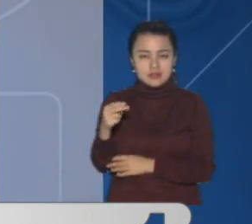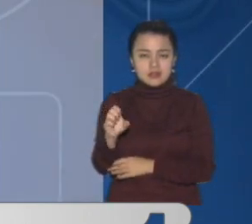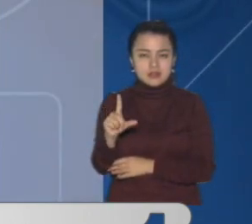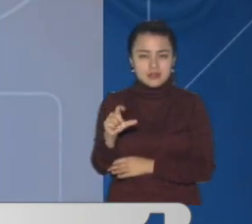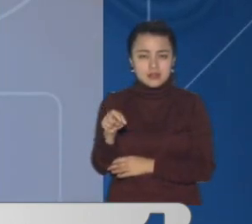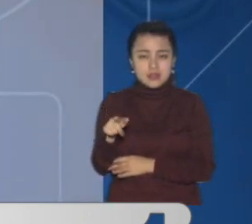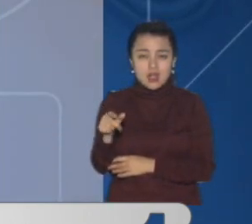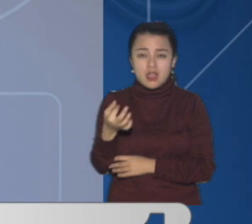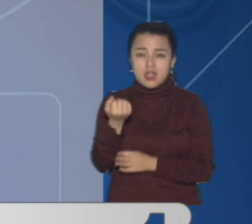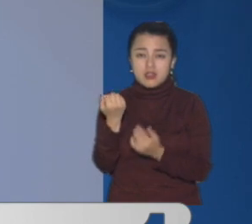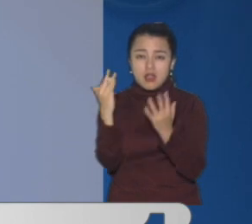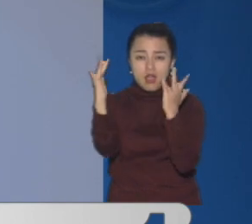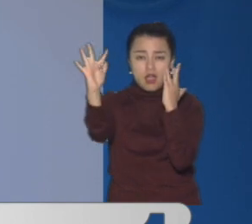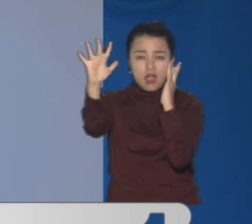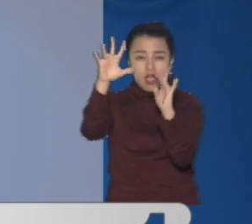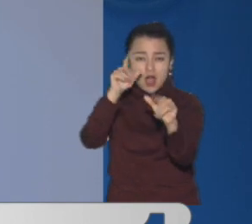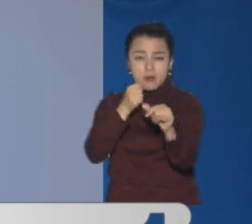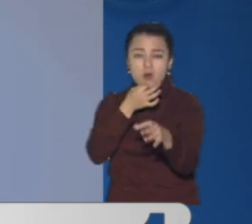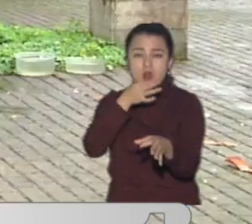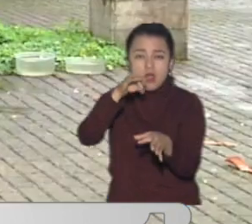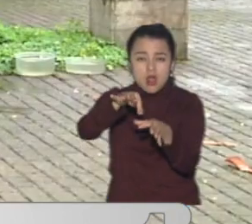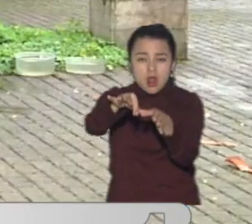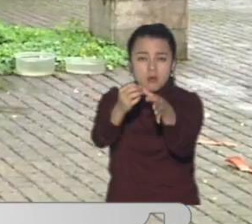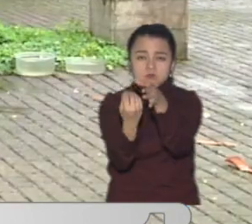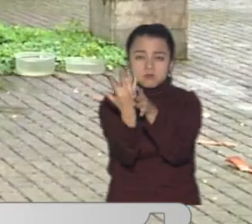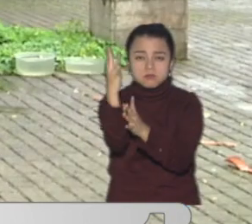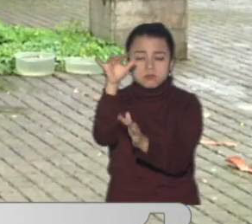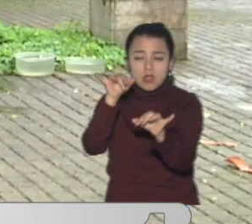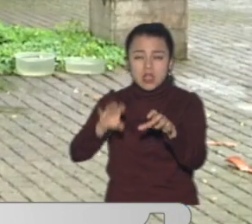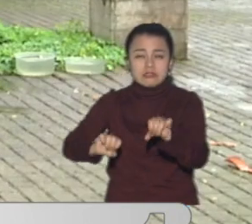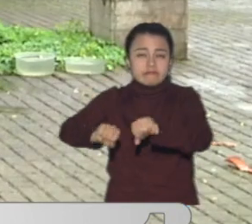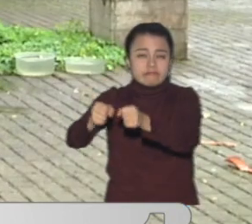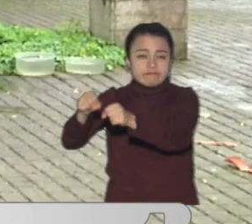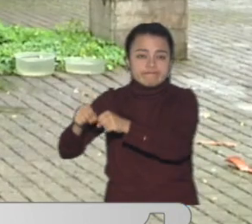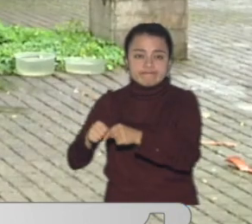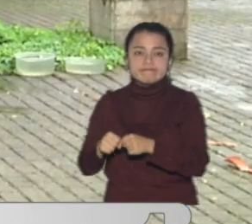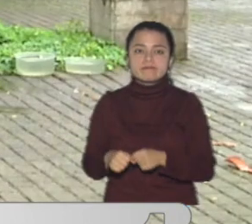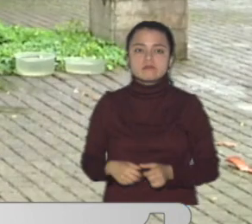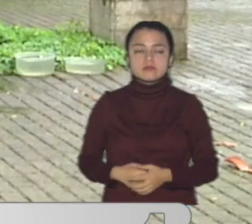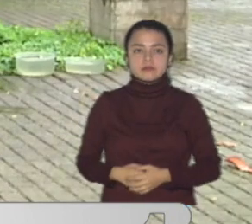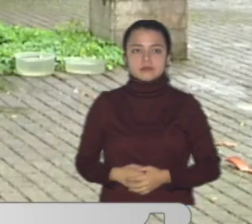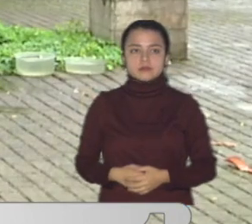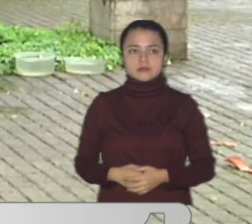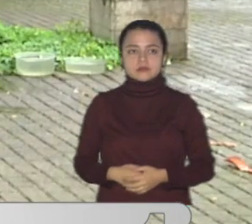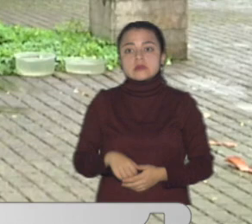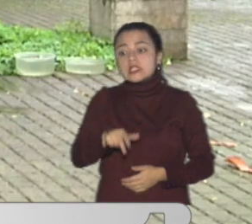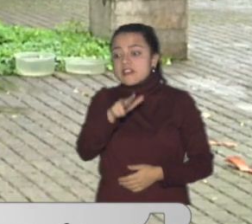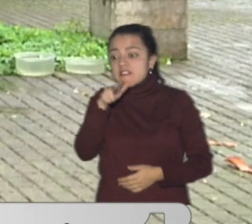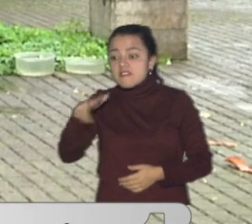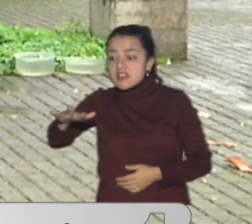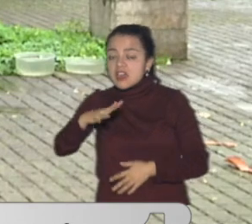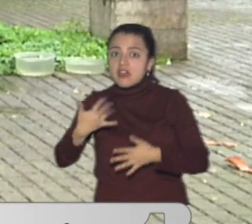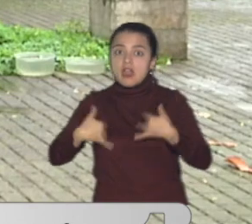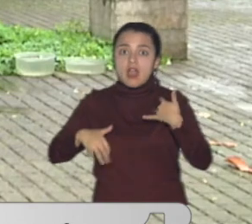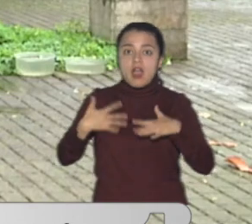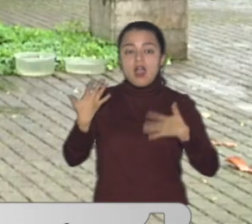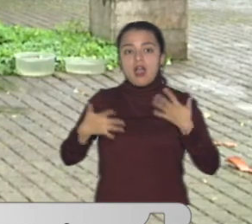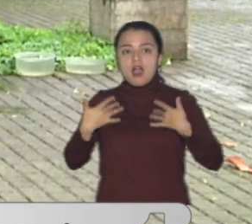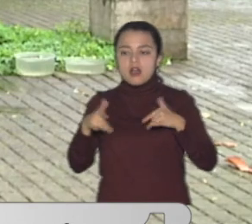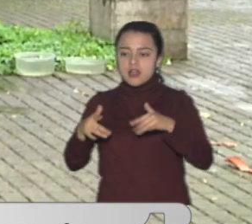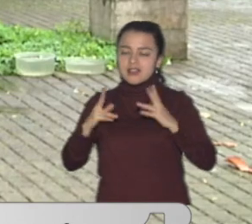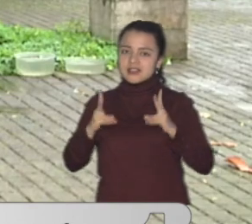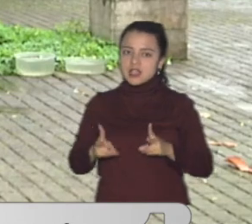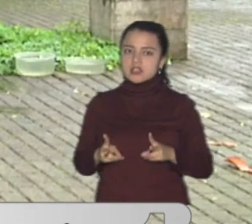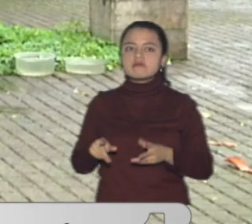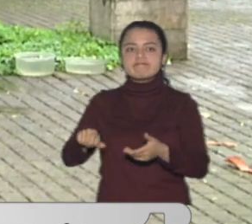y estructuras de algunas fincas de recreo. Y en otras noticias de Antioquia, a las 2 y 10 del mediodía, un trágico